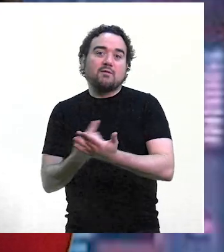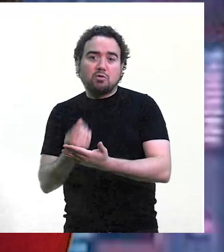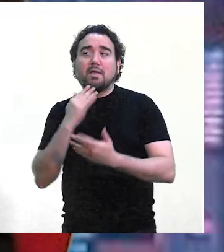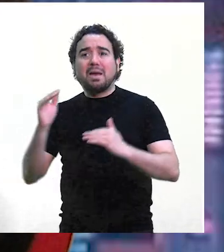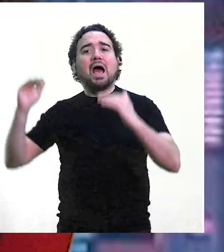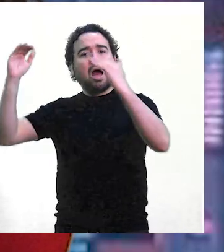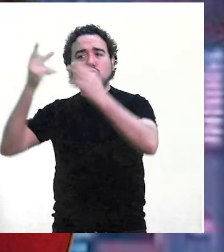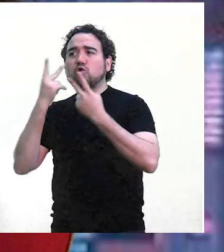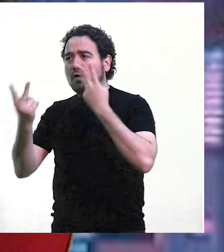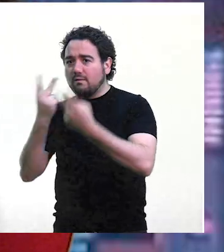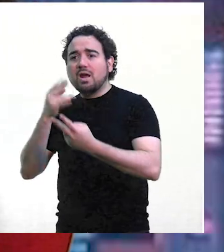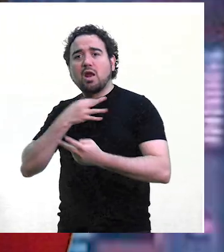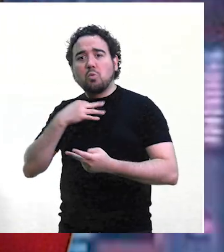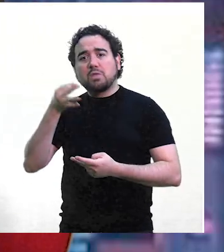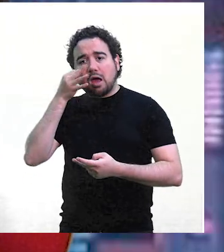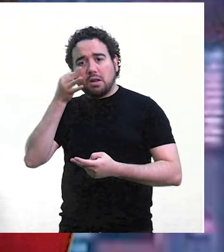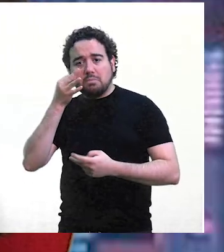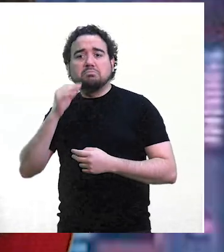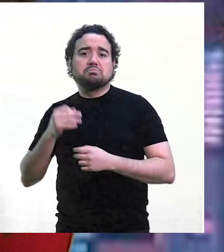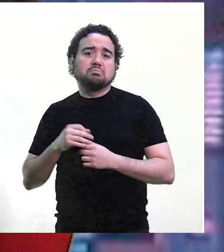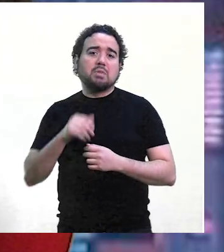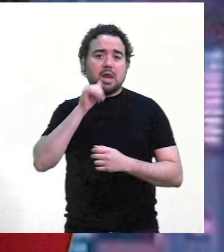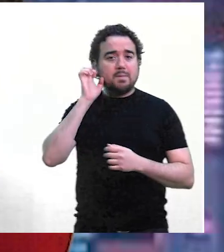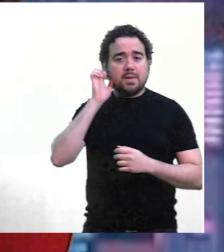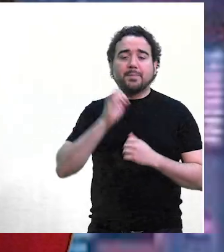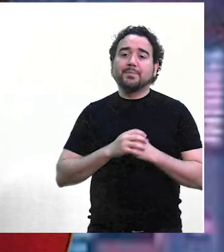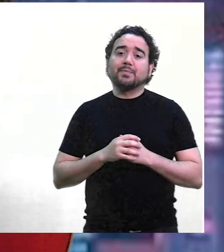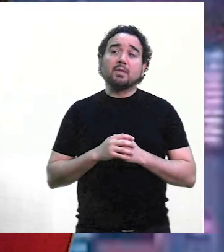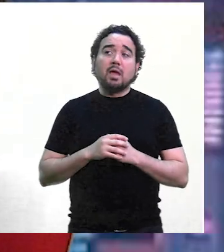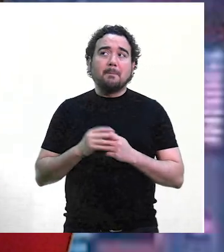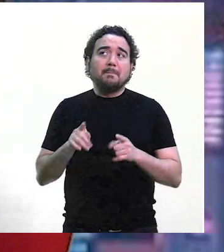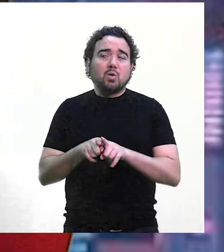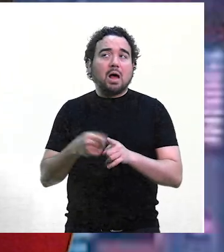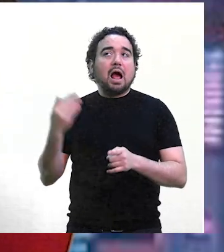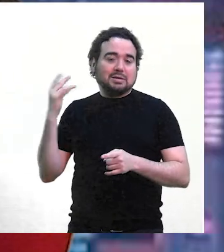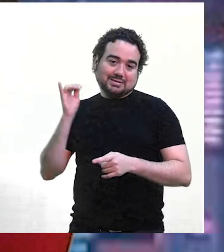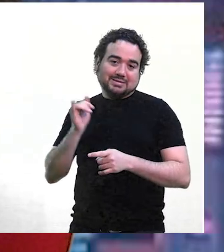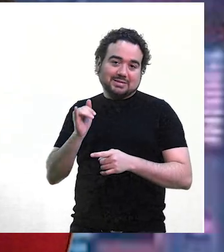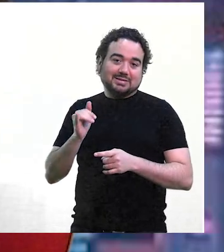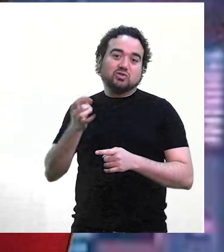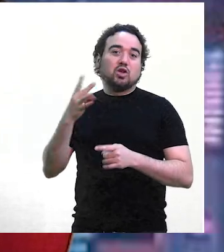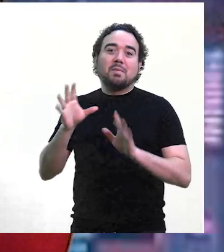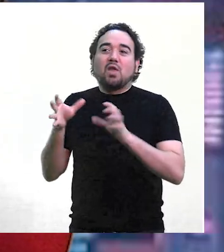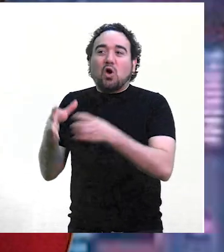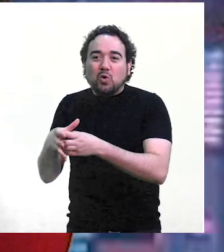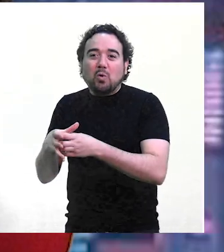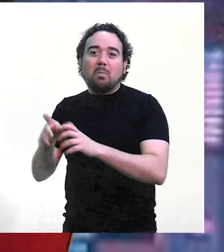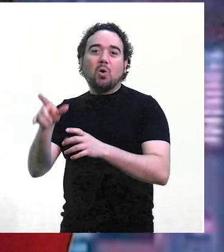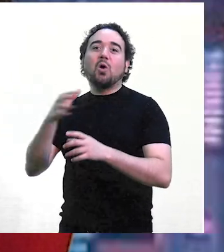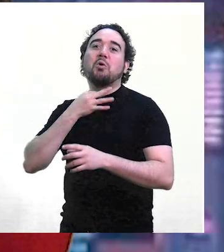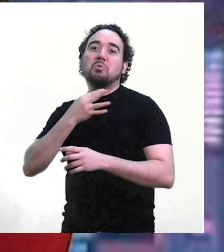solo niños, porque son dibujos animados, Además. sino muchas personas adultas. Sí. Pero claro, hasta hace un tiempo atrás era así, pues, como una cierta característica de las personas que